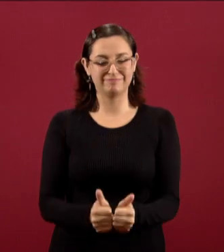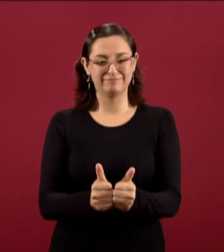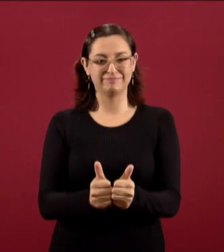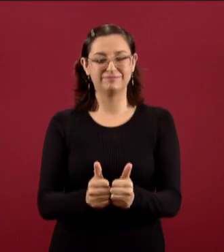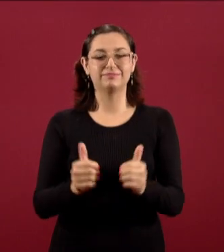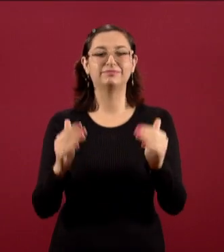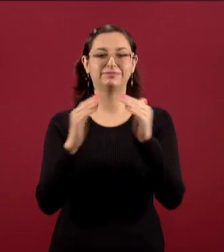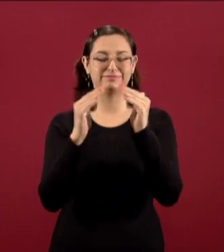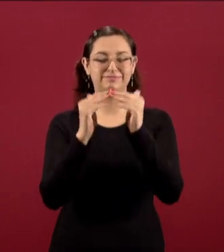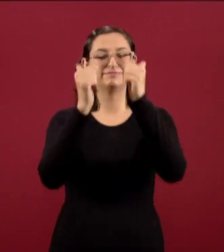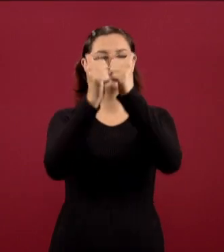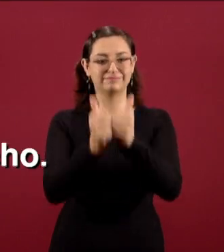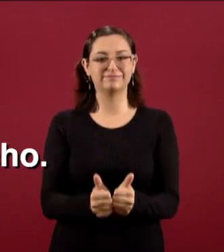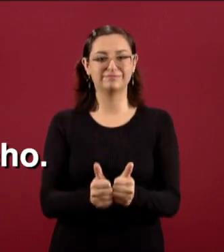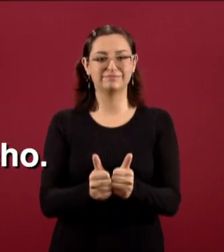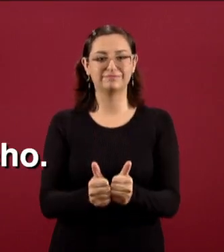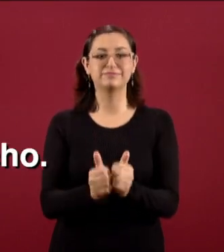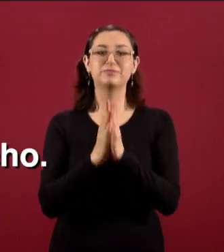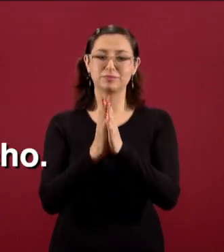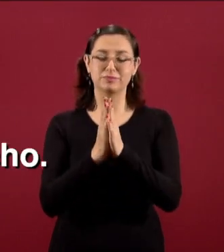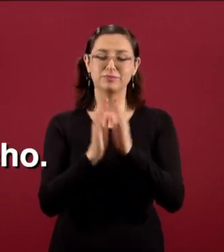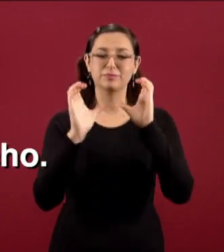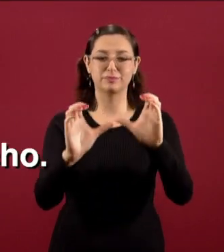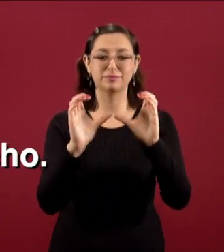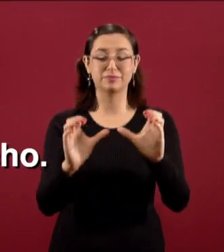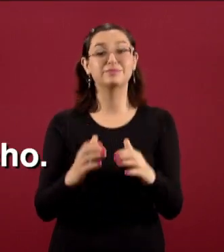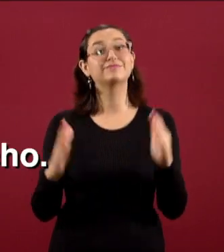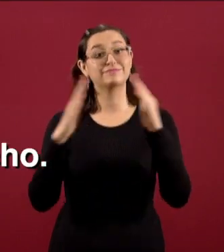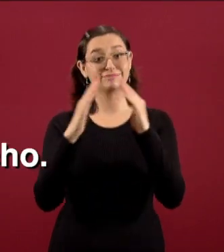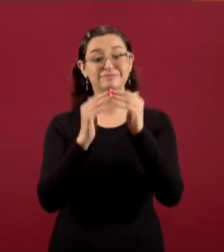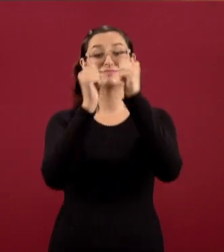Quédate en casa. Quedarnos en casa. Quédense en casa, por favor.